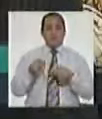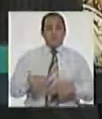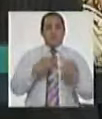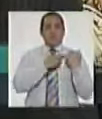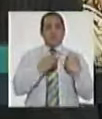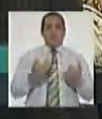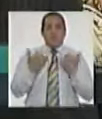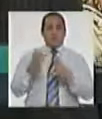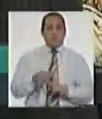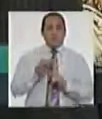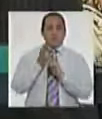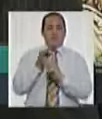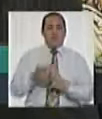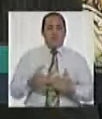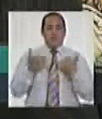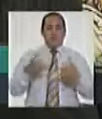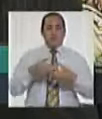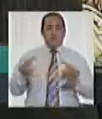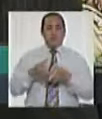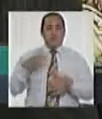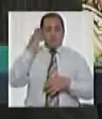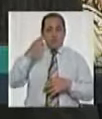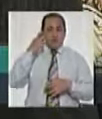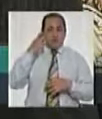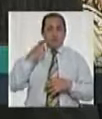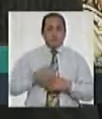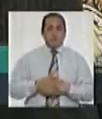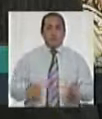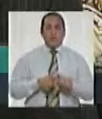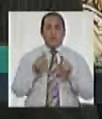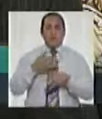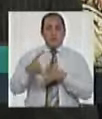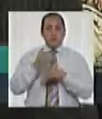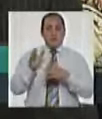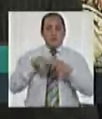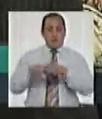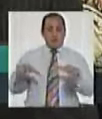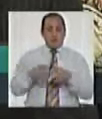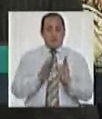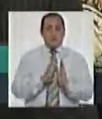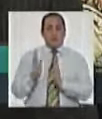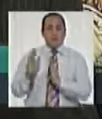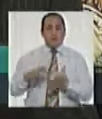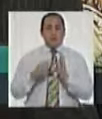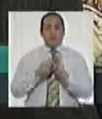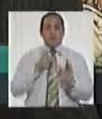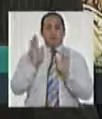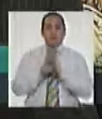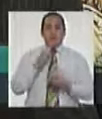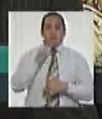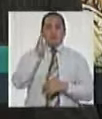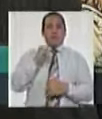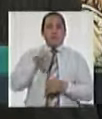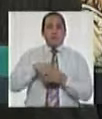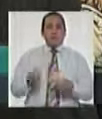responsabilidad exclusiva de los partidos políticos, participantes en el proceso, de decirle al electorado primero por qué